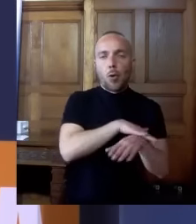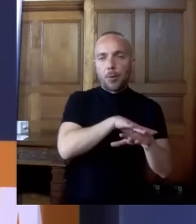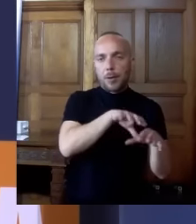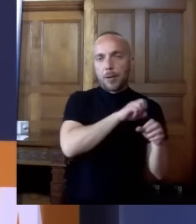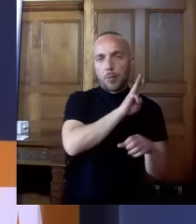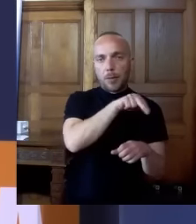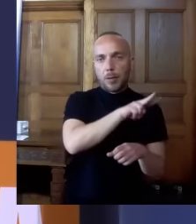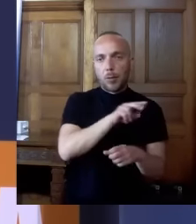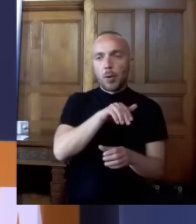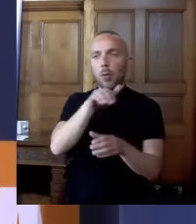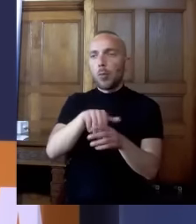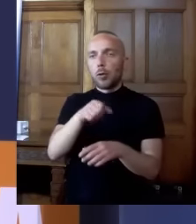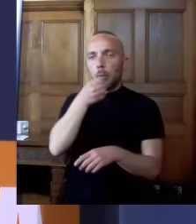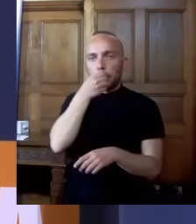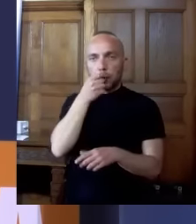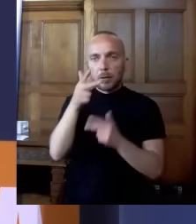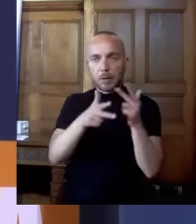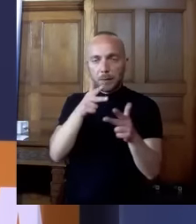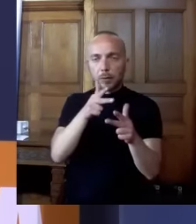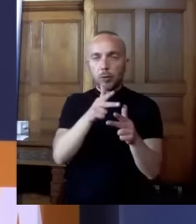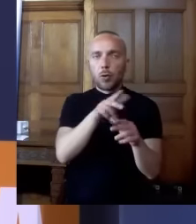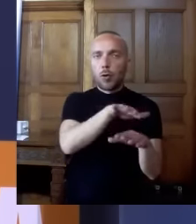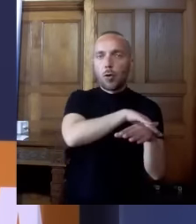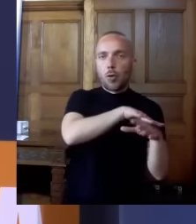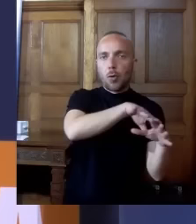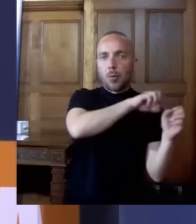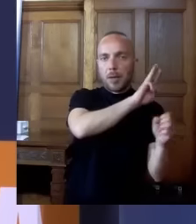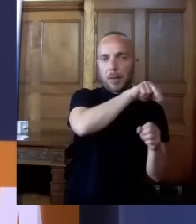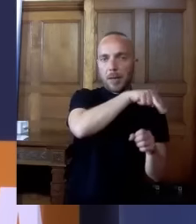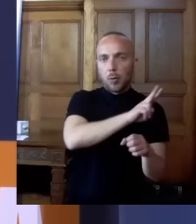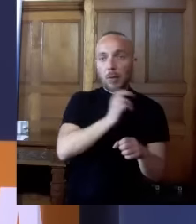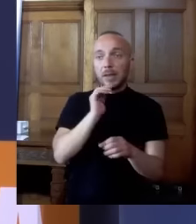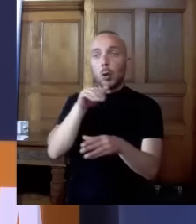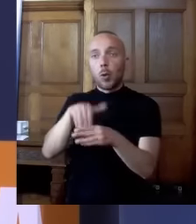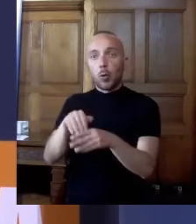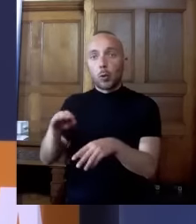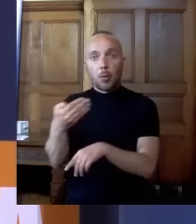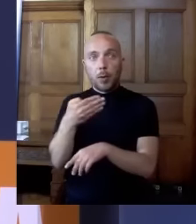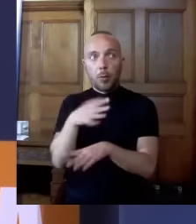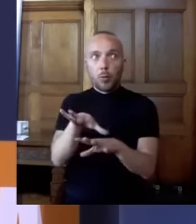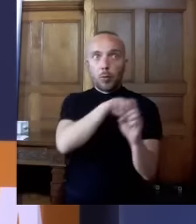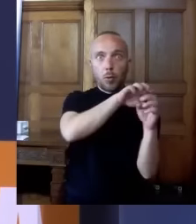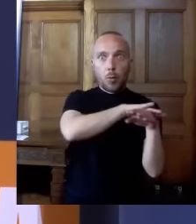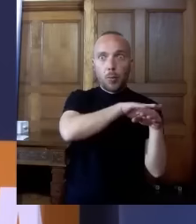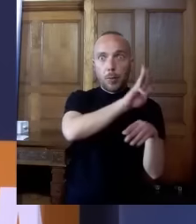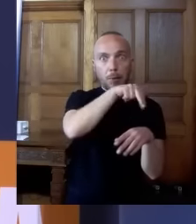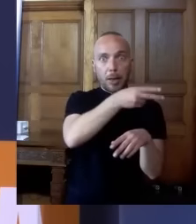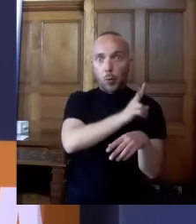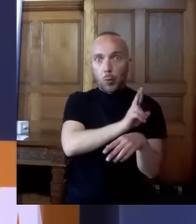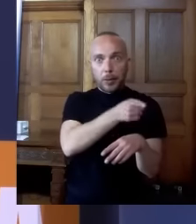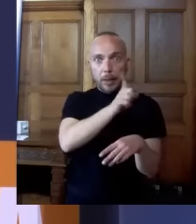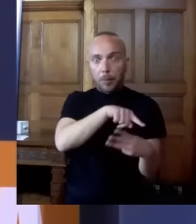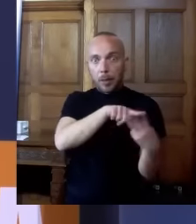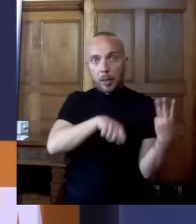si votas al pse gobierna el pnv Y si votas a ehbildu gobierna el pnv también Entonces de qué van estas